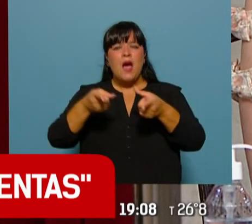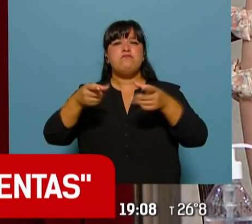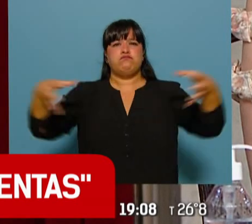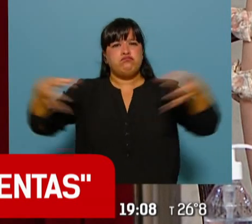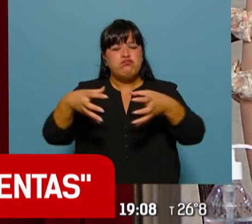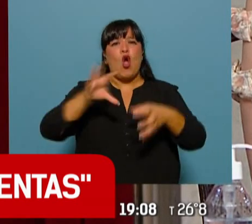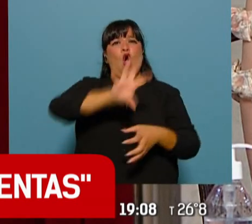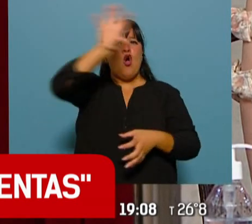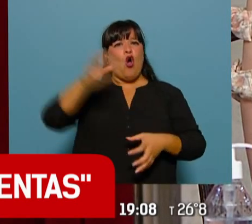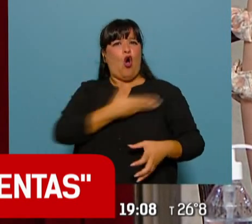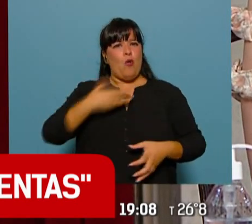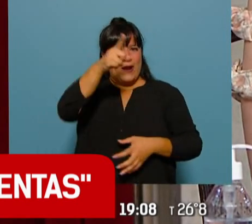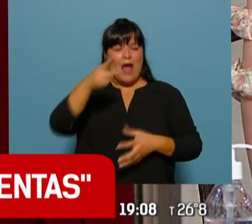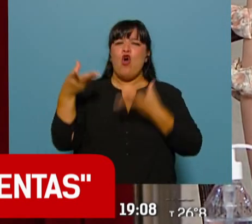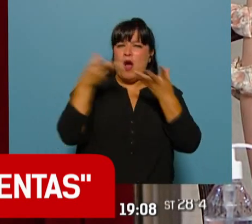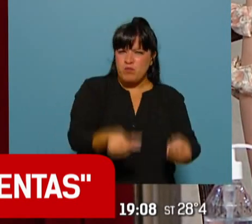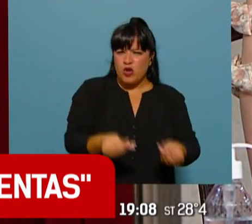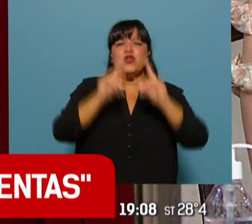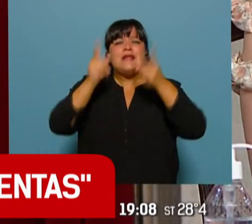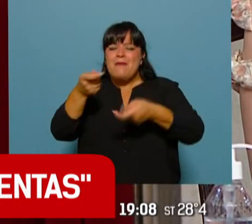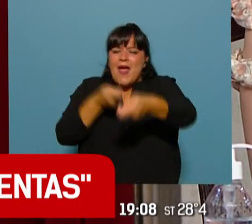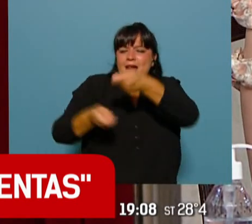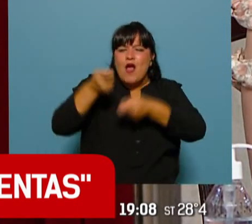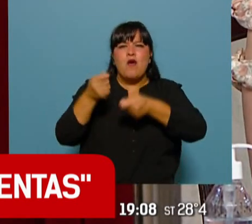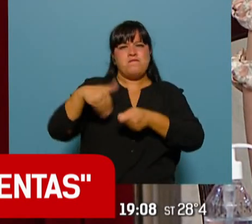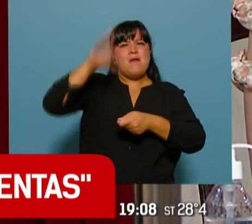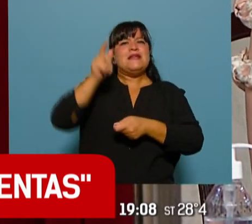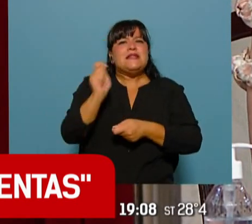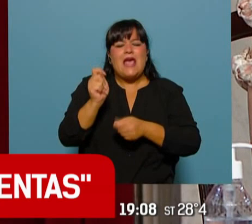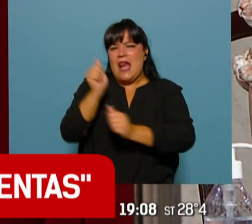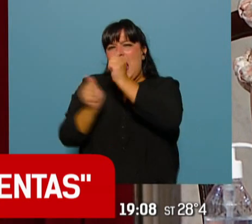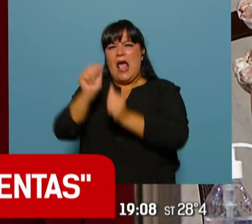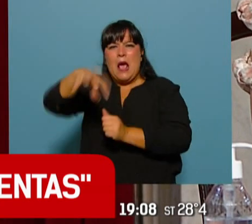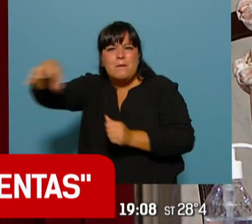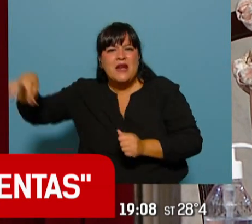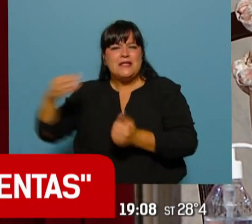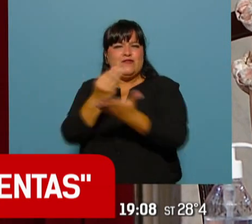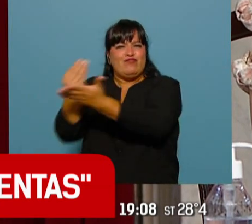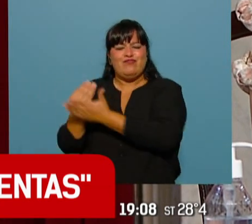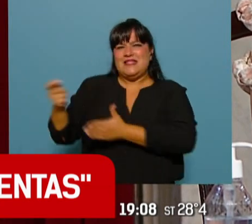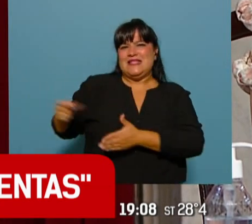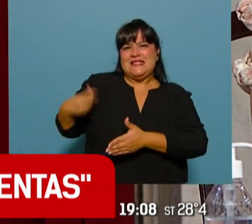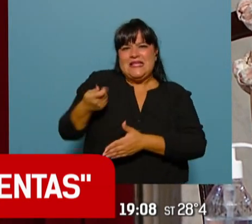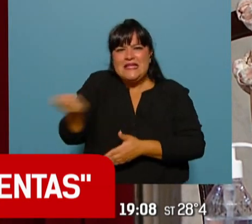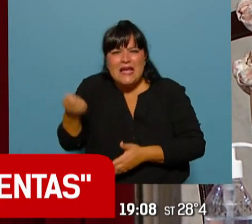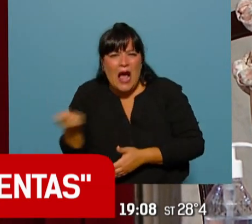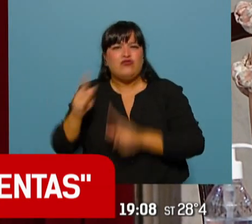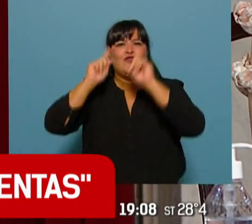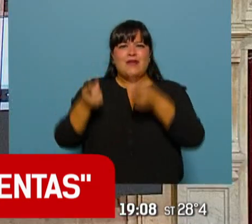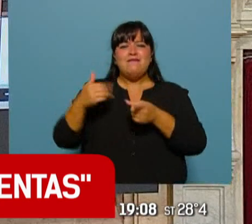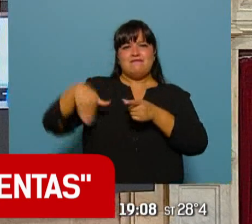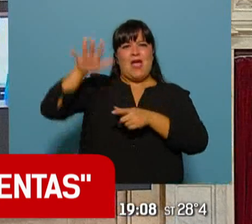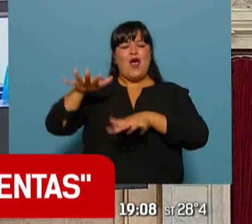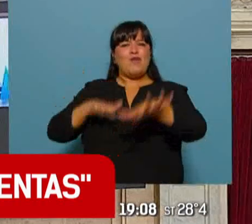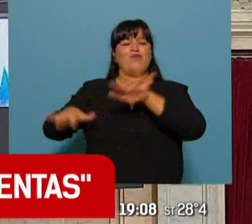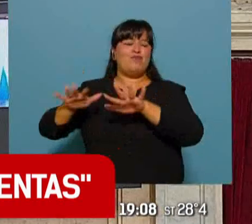de los gobernadores y respaldada en su negociación por los empresarios, representantes sindicales y la mayor parte de los